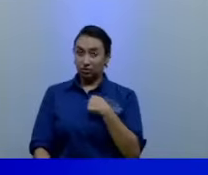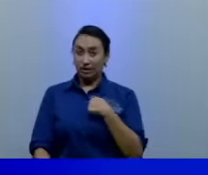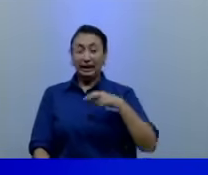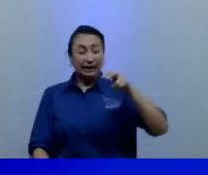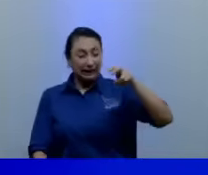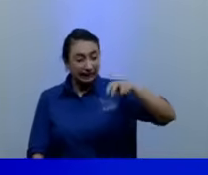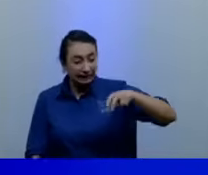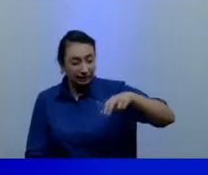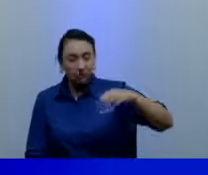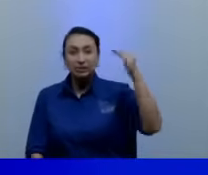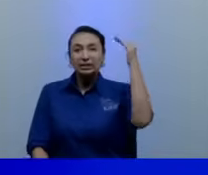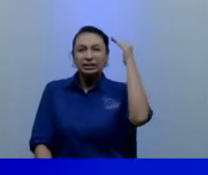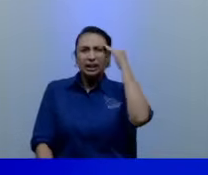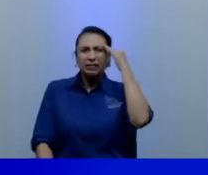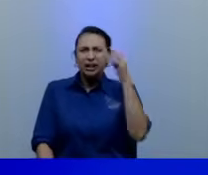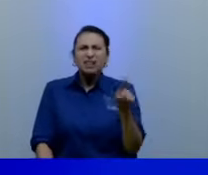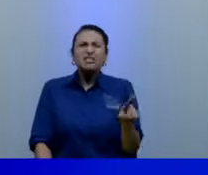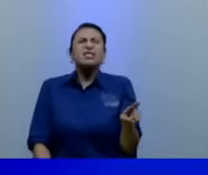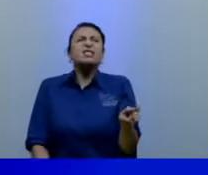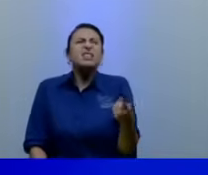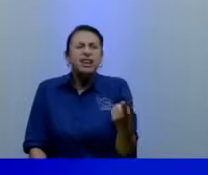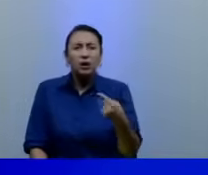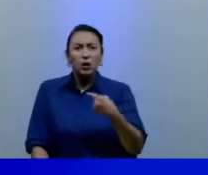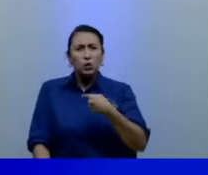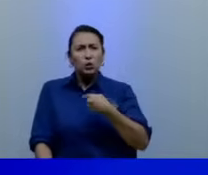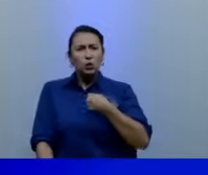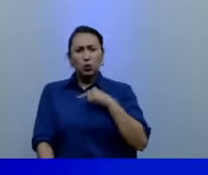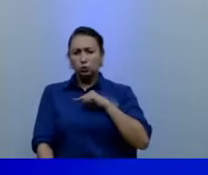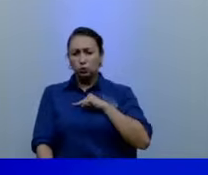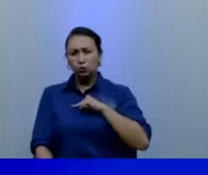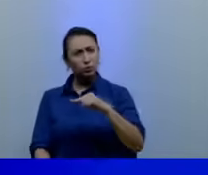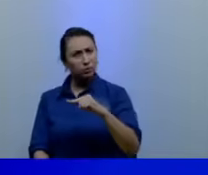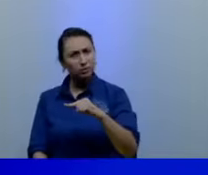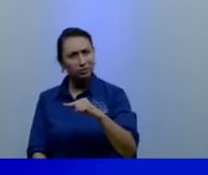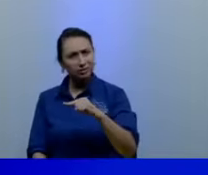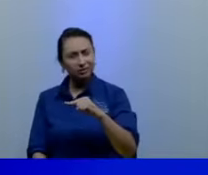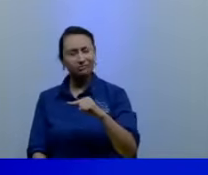natural, ¿verdad? Eso lo hemos insistido mucho.